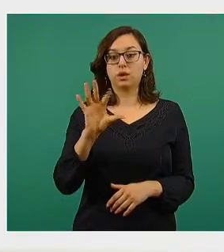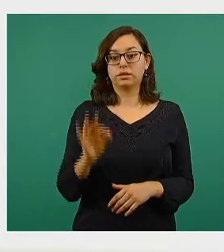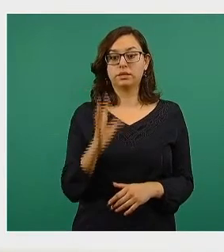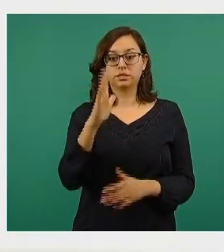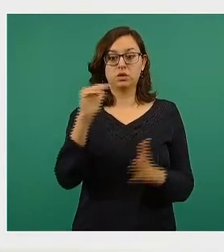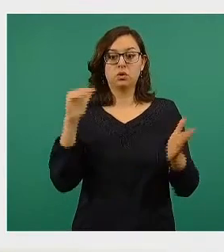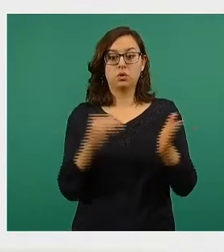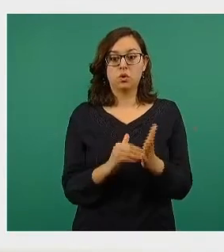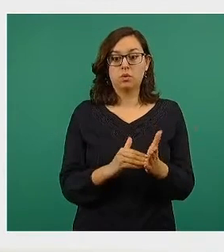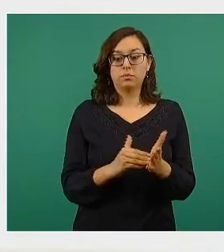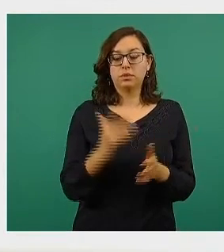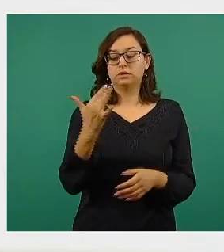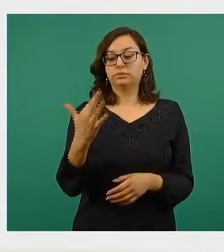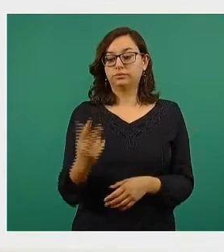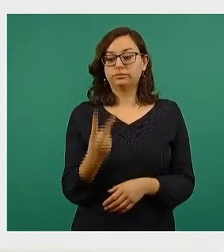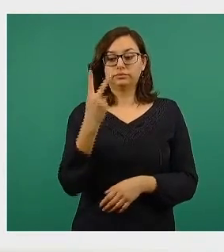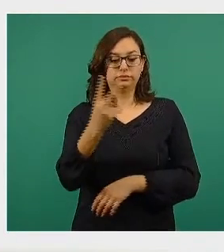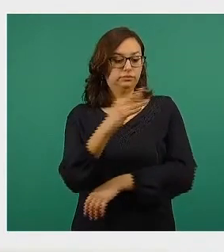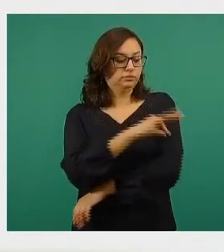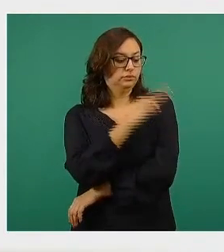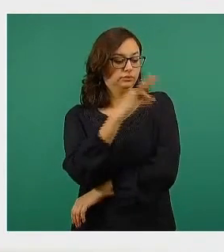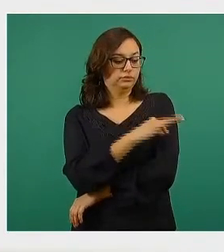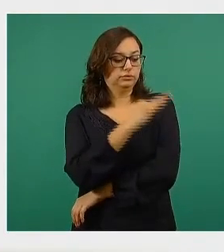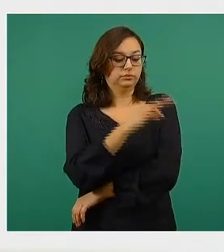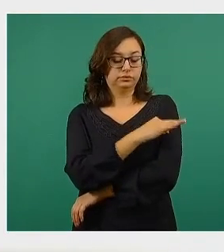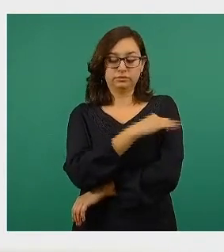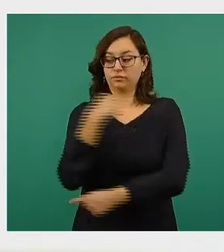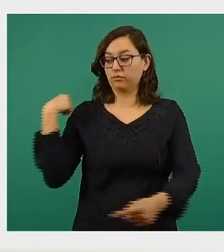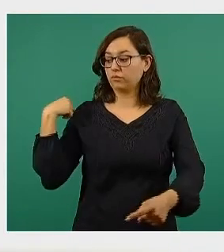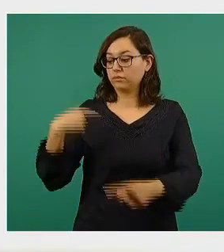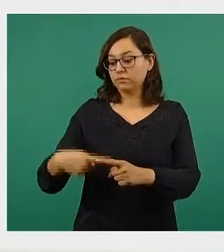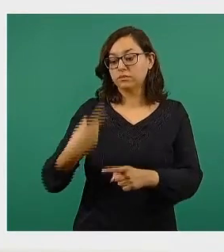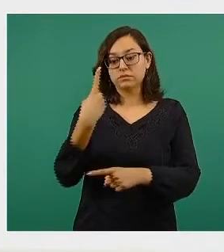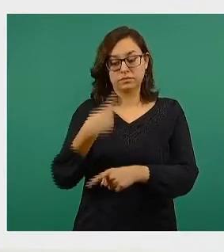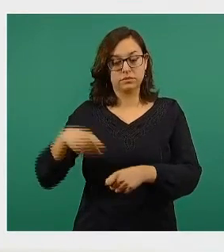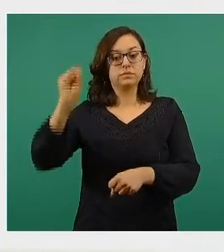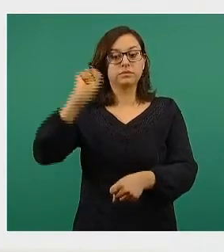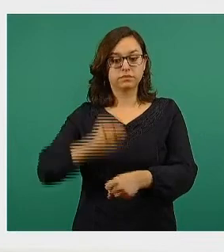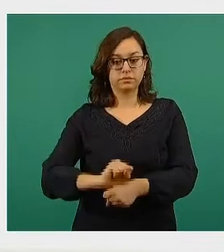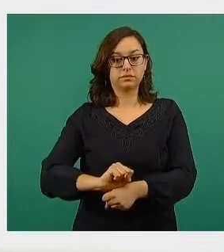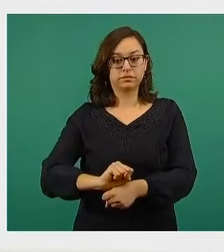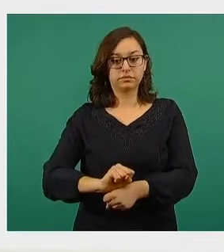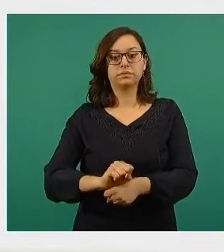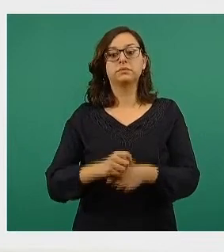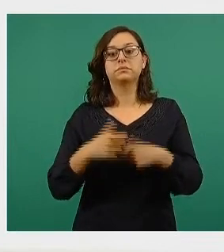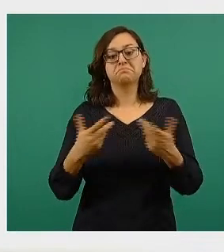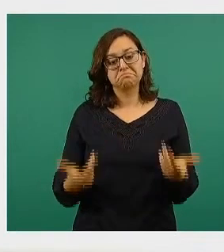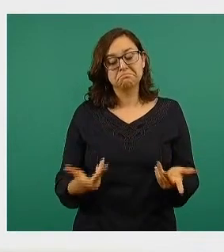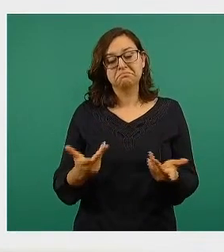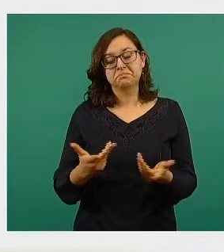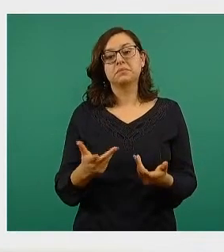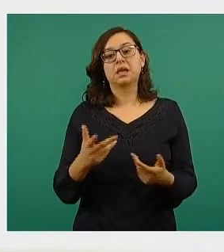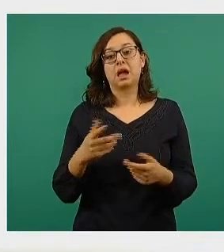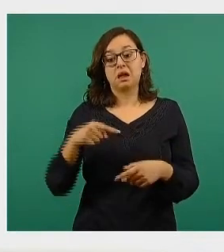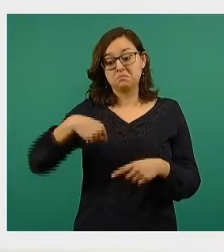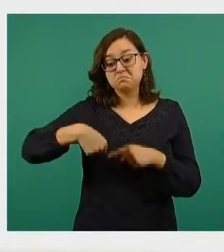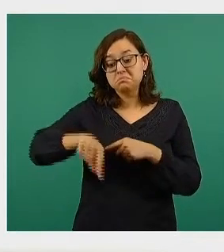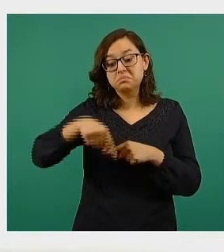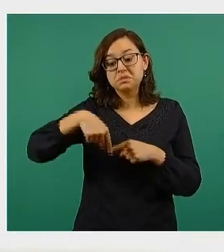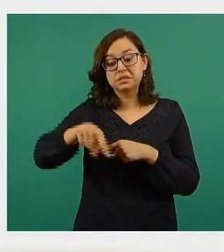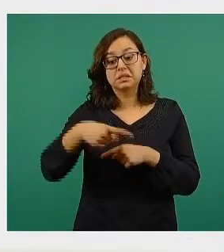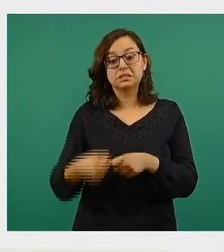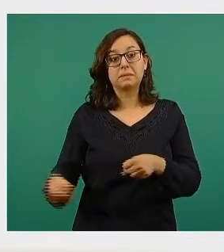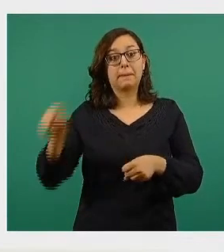345.052 vacunas aplicadas en la espiga semanal. Como dijimos también al inicio de la semana, esta semana solo